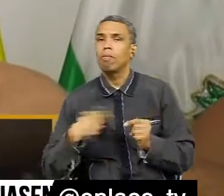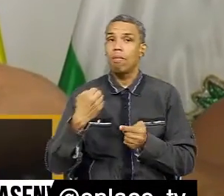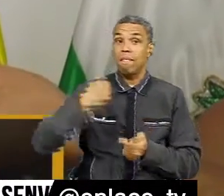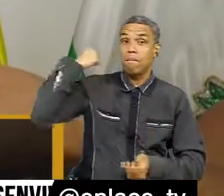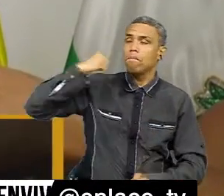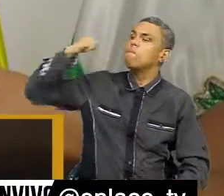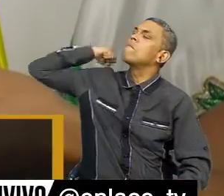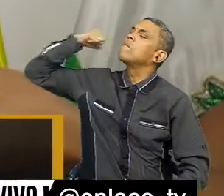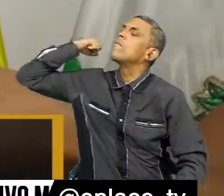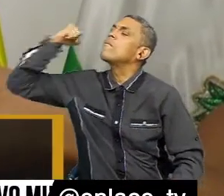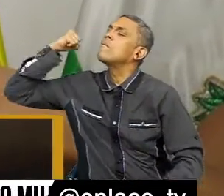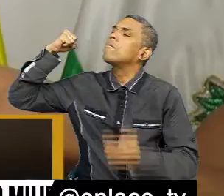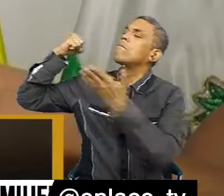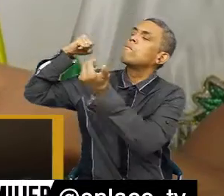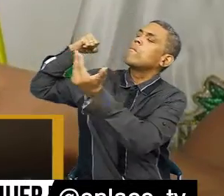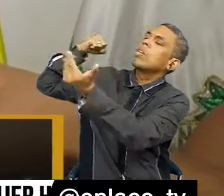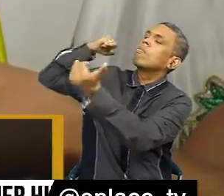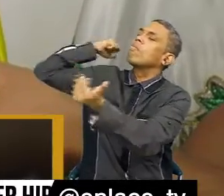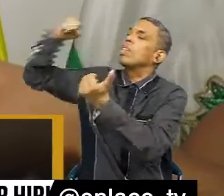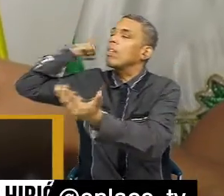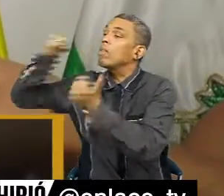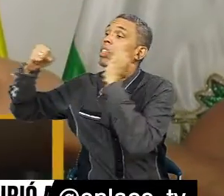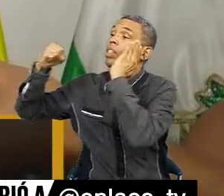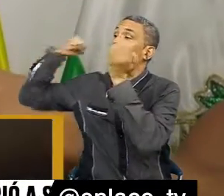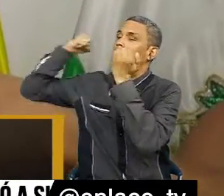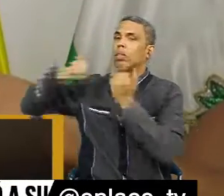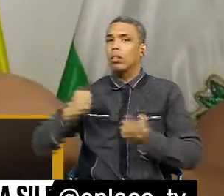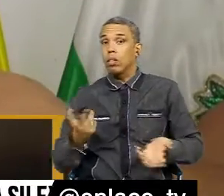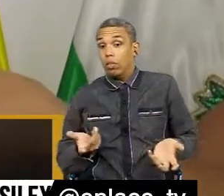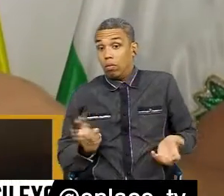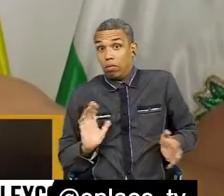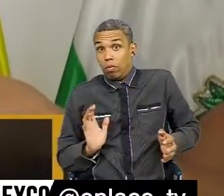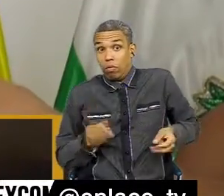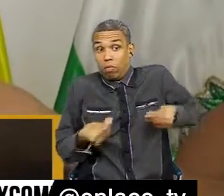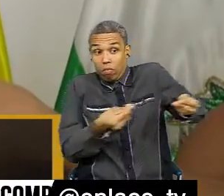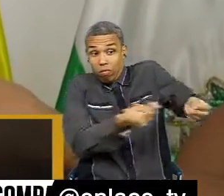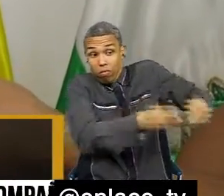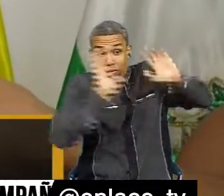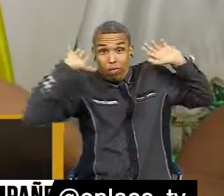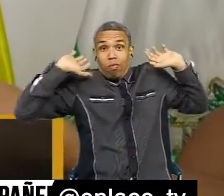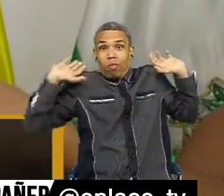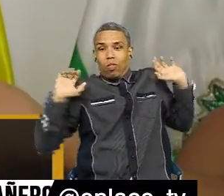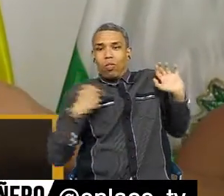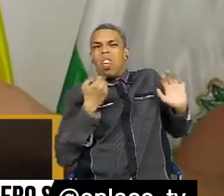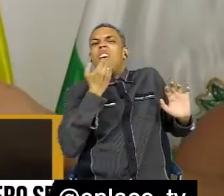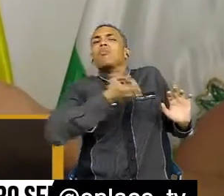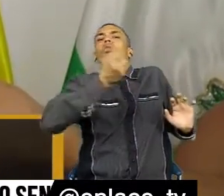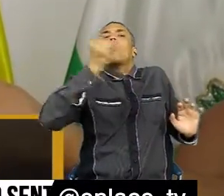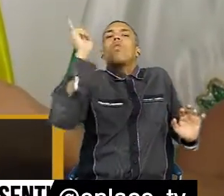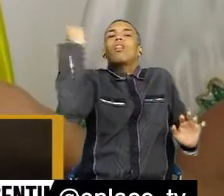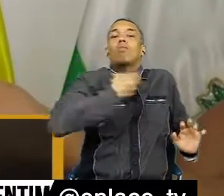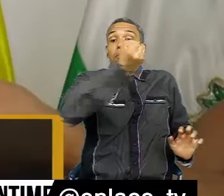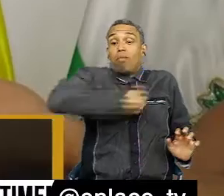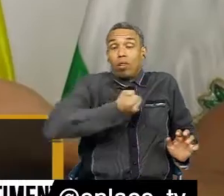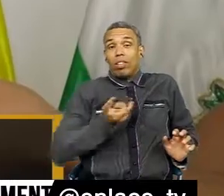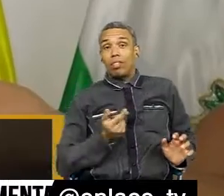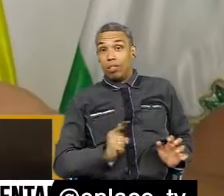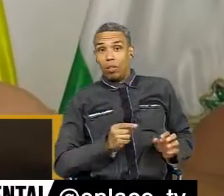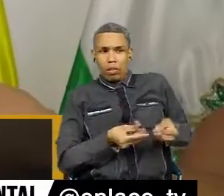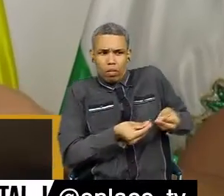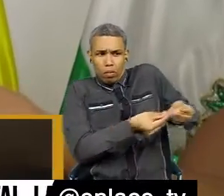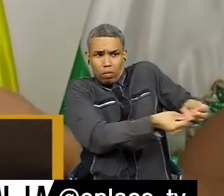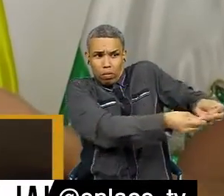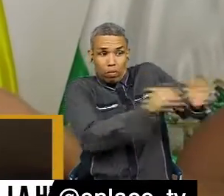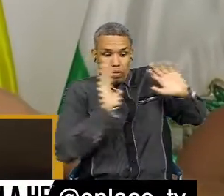me iba a poner a pelear con alguien que tenía un cuchillo, yo sin cómo defenderlo. Pues yo procedo a entregarle el celular, en ese momento la vecina se da